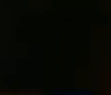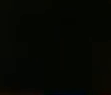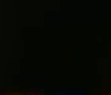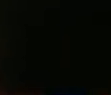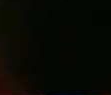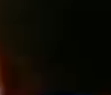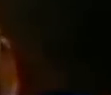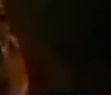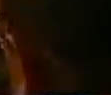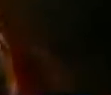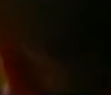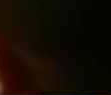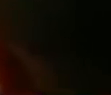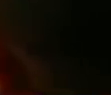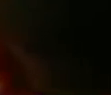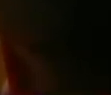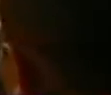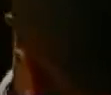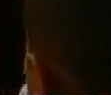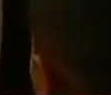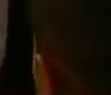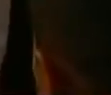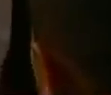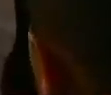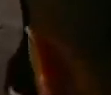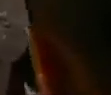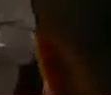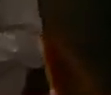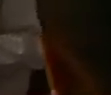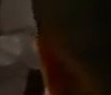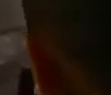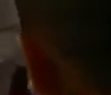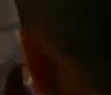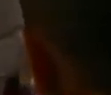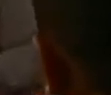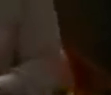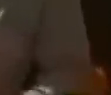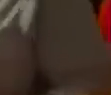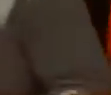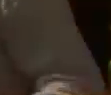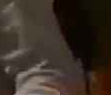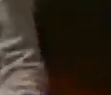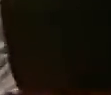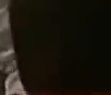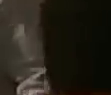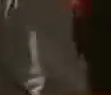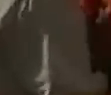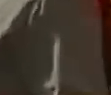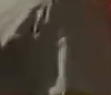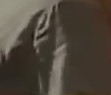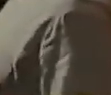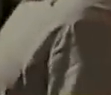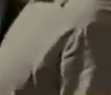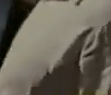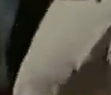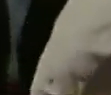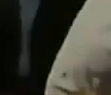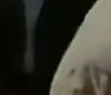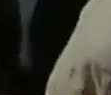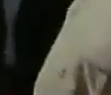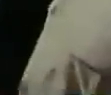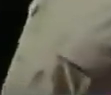Explicaba que todos los centros educativos deben contar con un espacio productivo para la